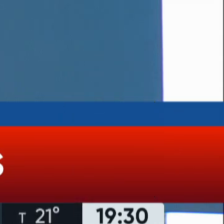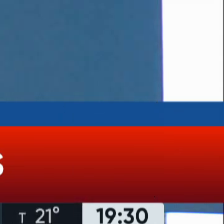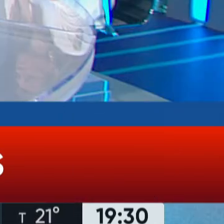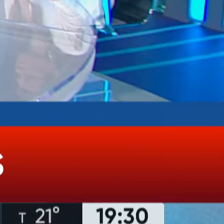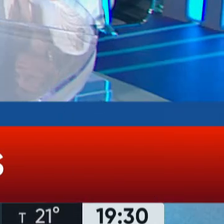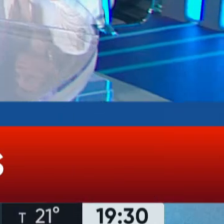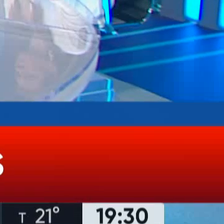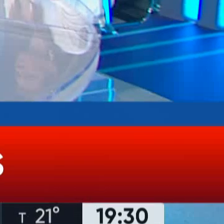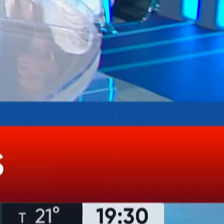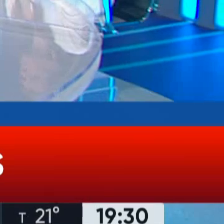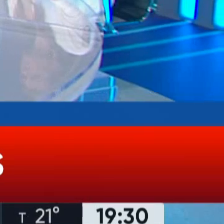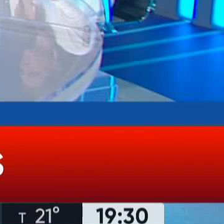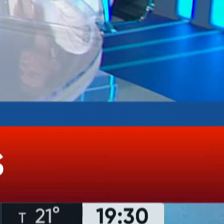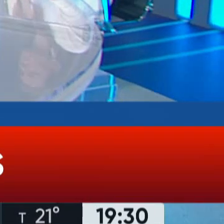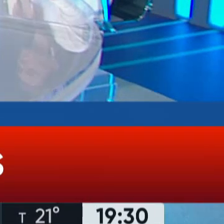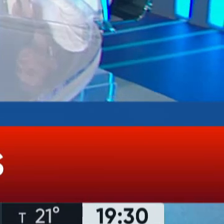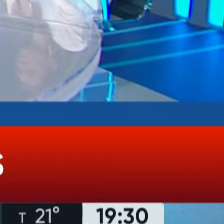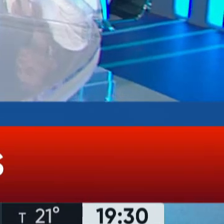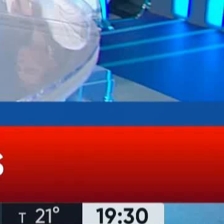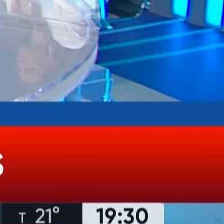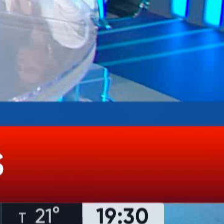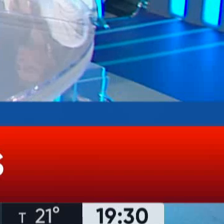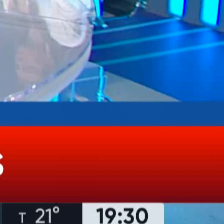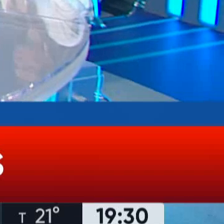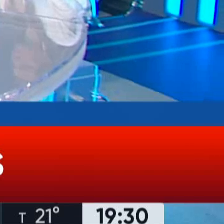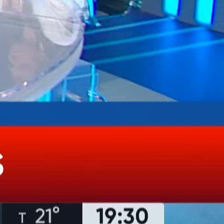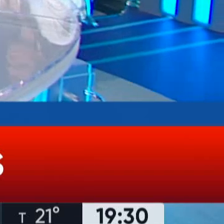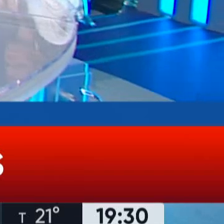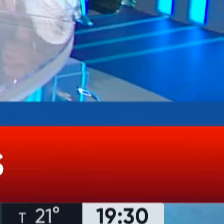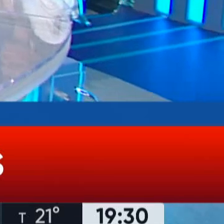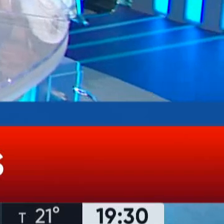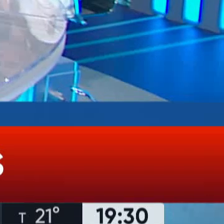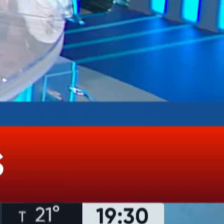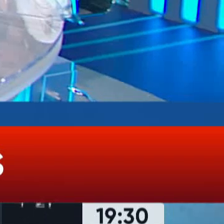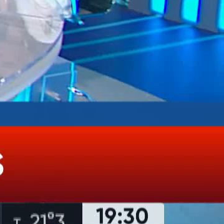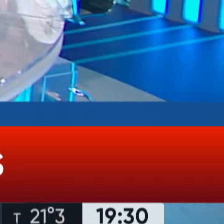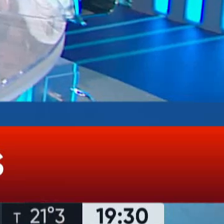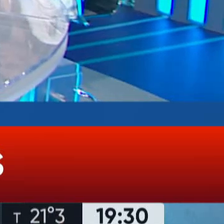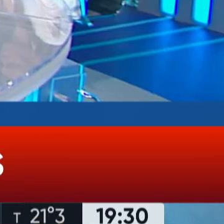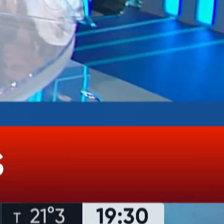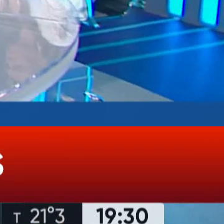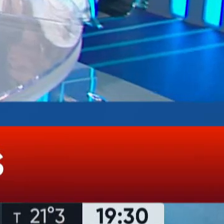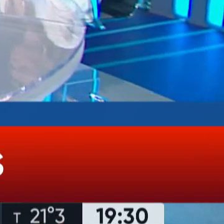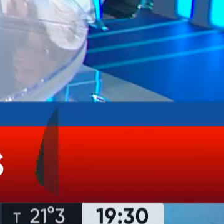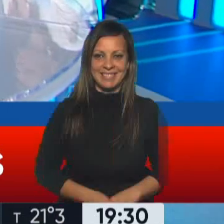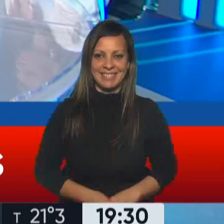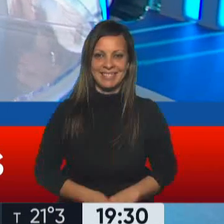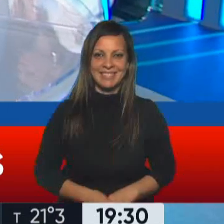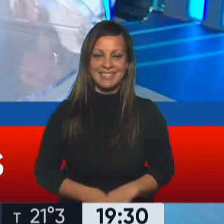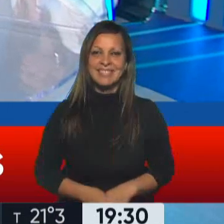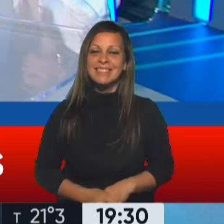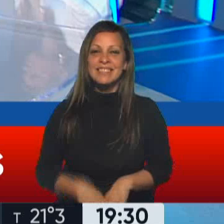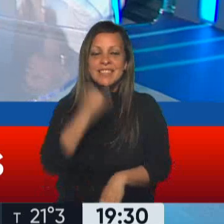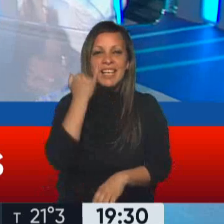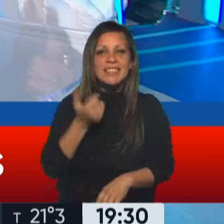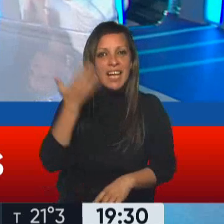genera un déficit que intentan arreglar creando un comité de acreedores en marzo de 2019, cuando ya parecía que